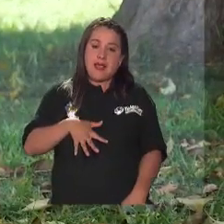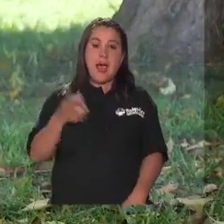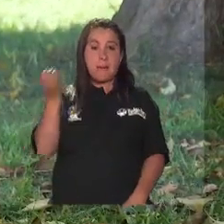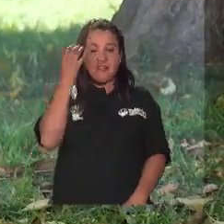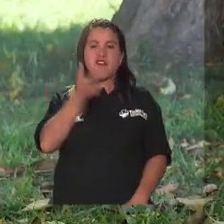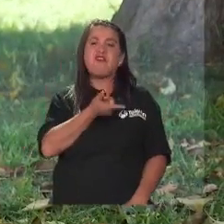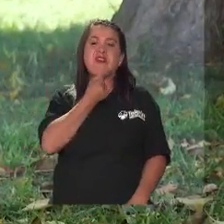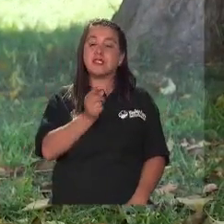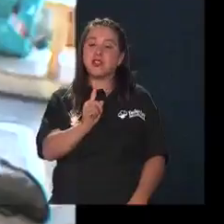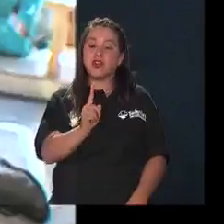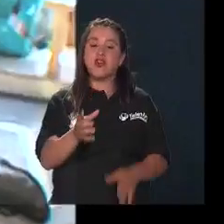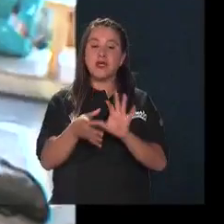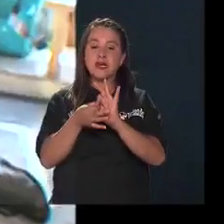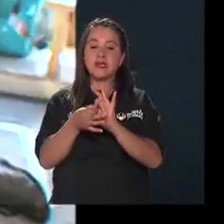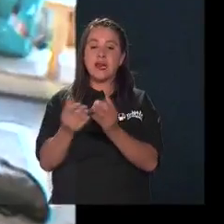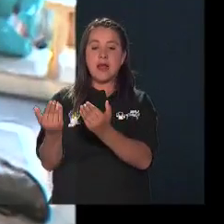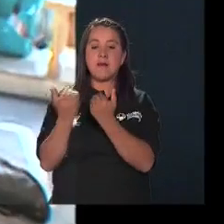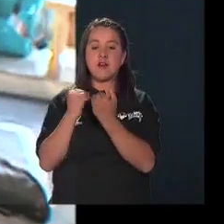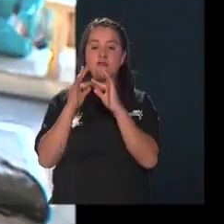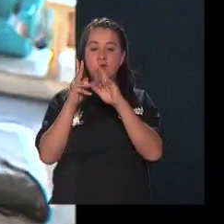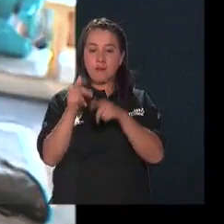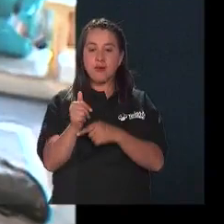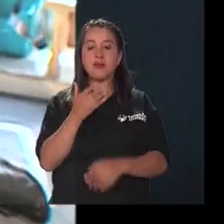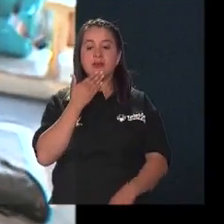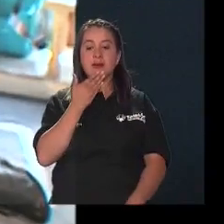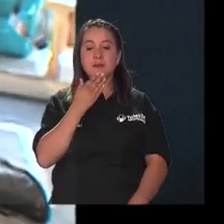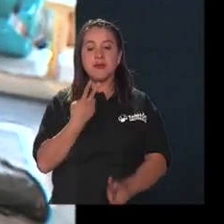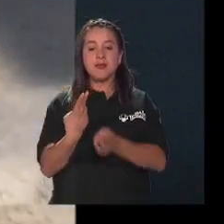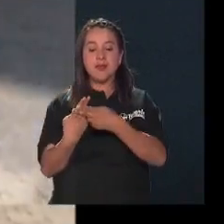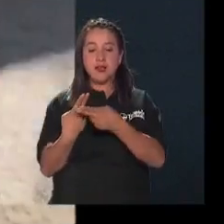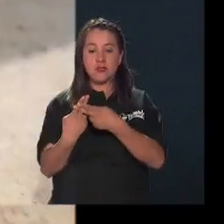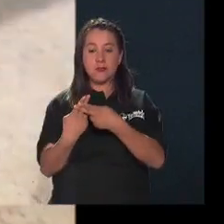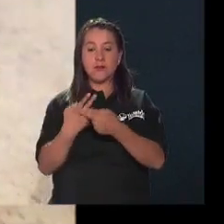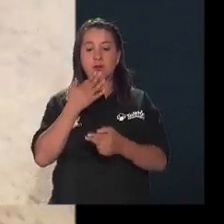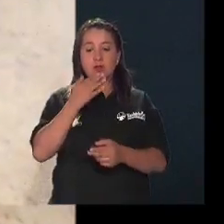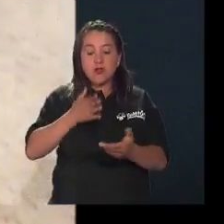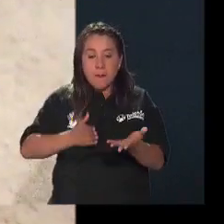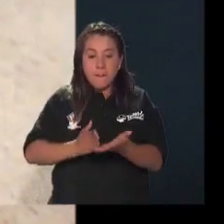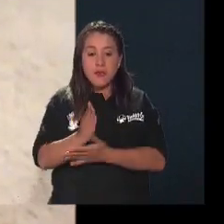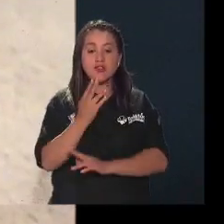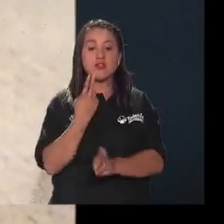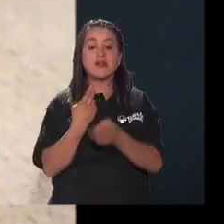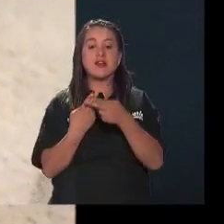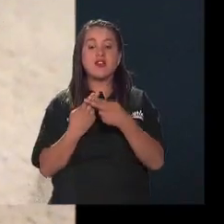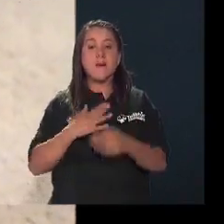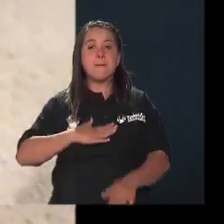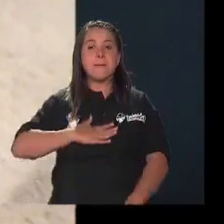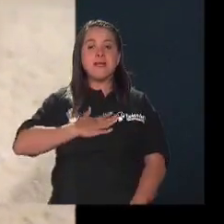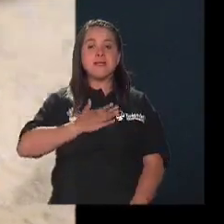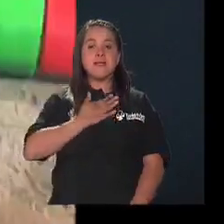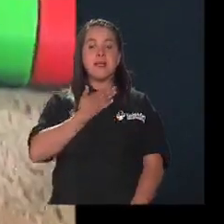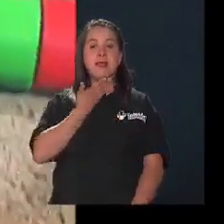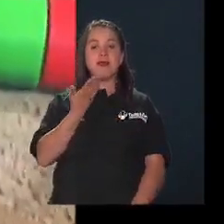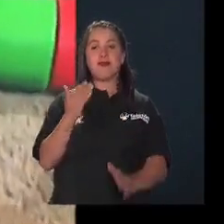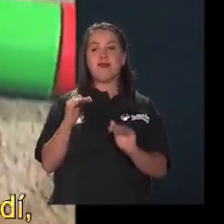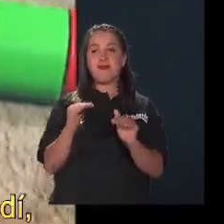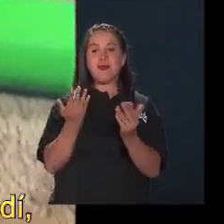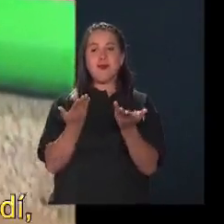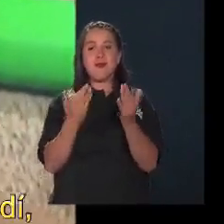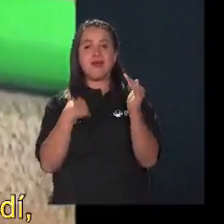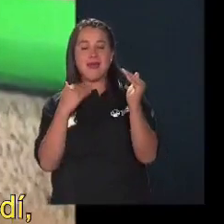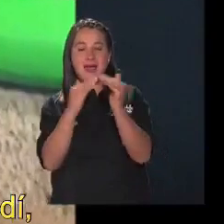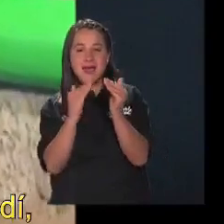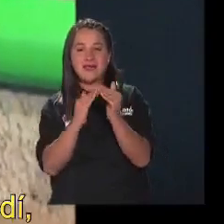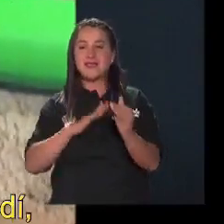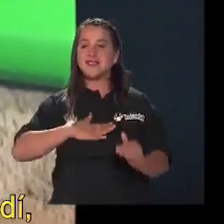Lo logré gracias al apoyo de mi familia y de la Teletón. Desde el momento en que uno ingresa a Teletón, uno se siente acogido, se siente en su casa. Se